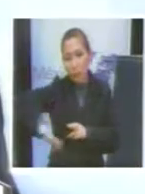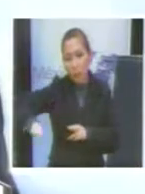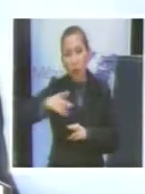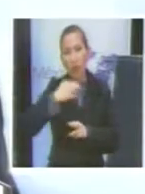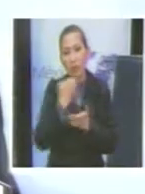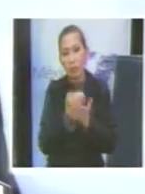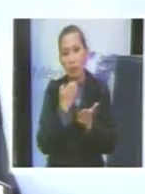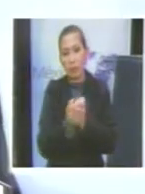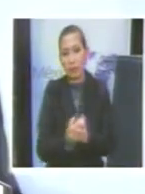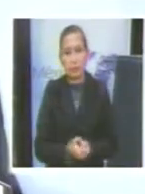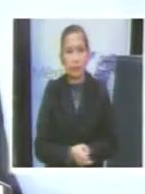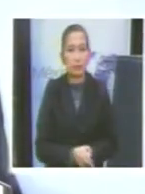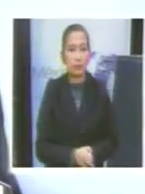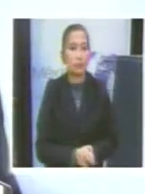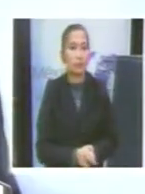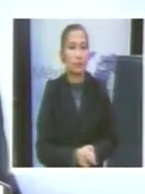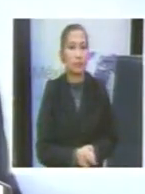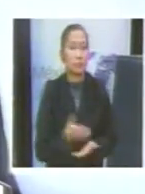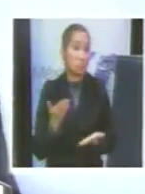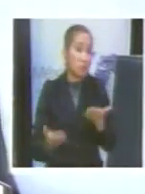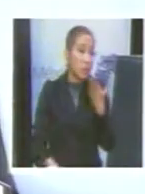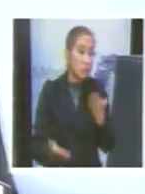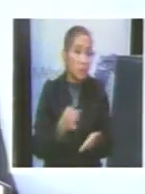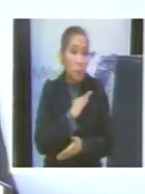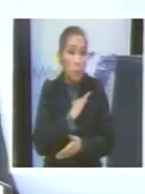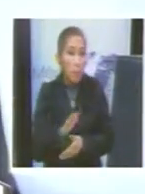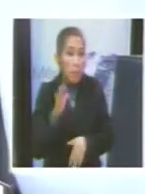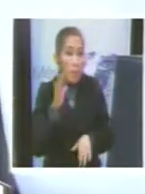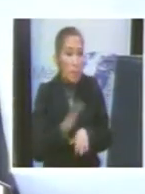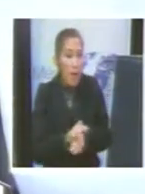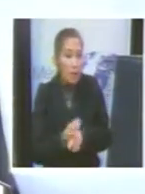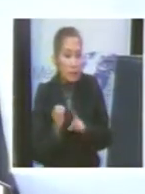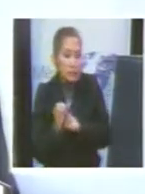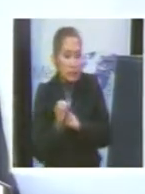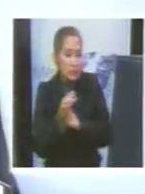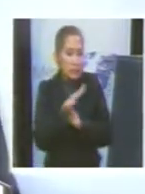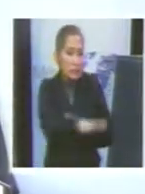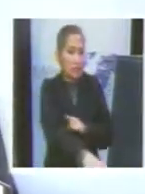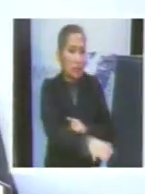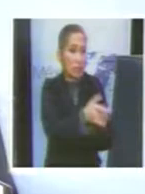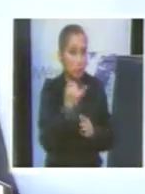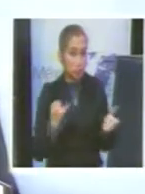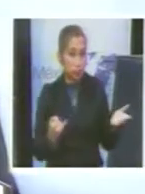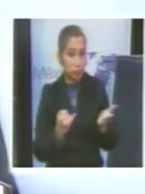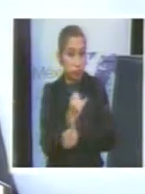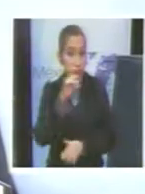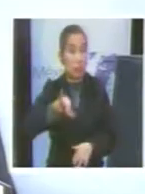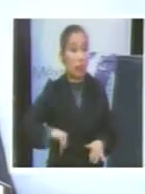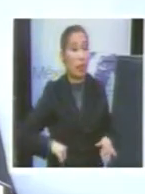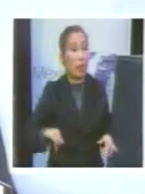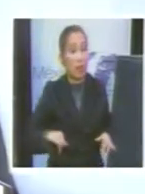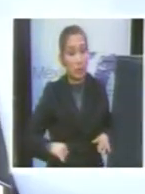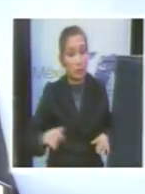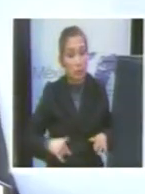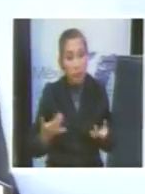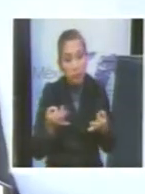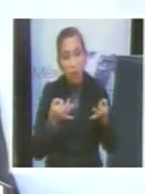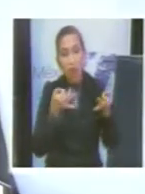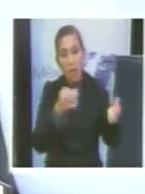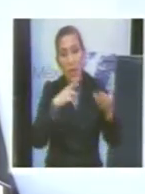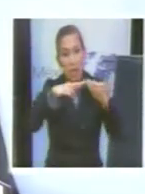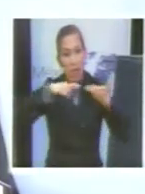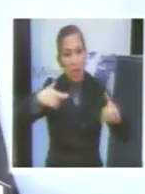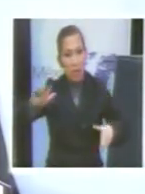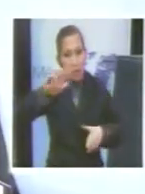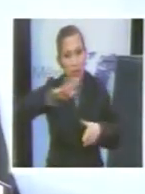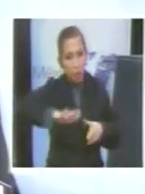relaciones económicas, y en ocasiones pueden ser más influyentes y determinantes en los intereses materiales y las